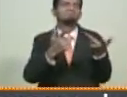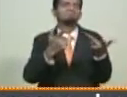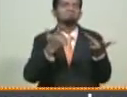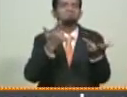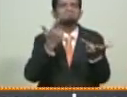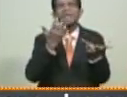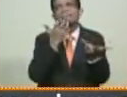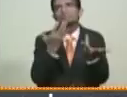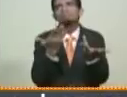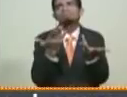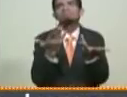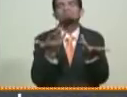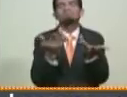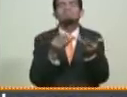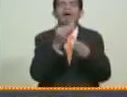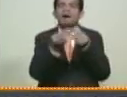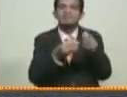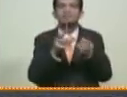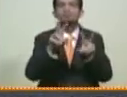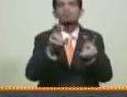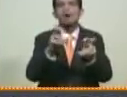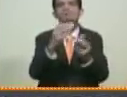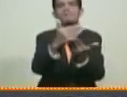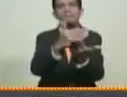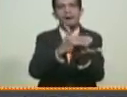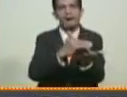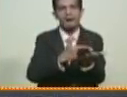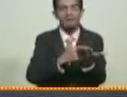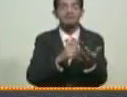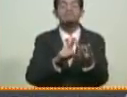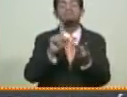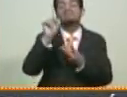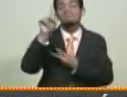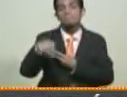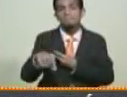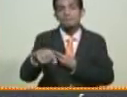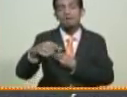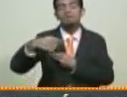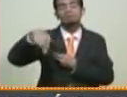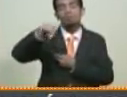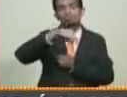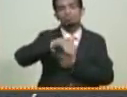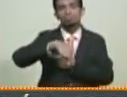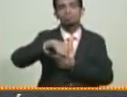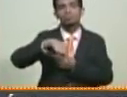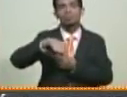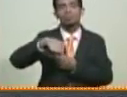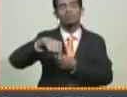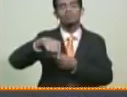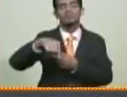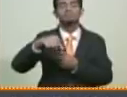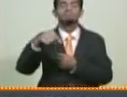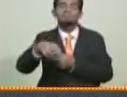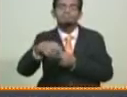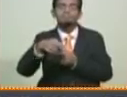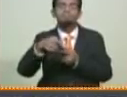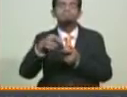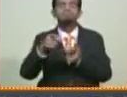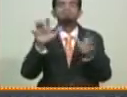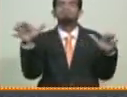no se ha incorporado. Y además es de hacer notar, nosotros debemos hacer notar, que en este congreso vamos